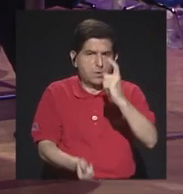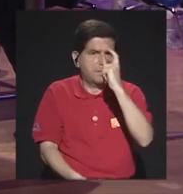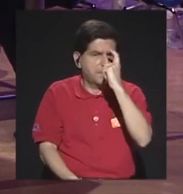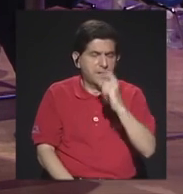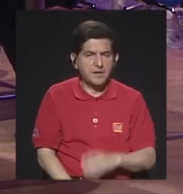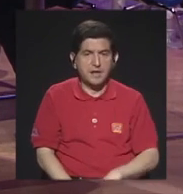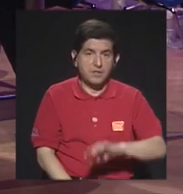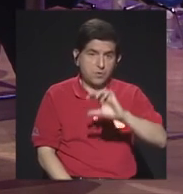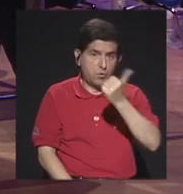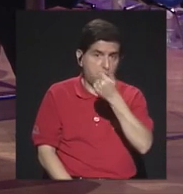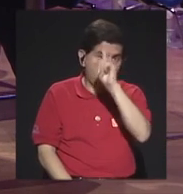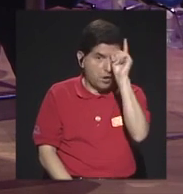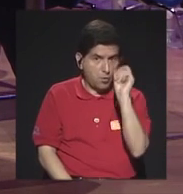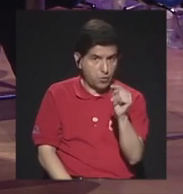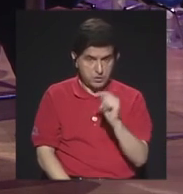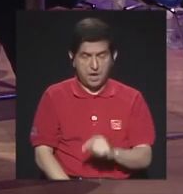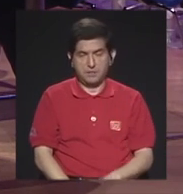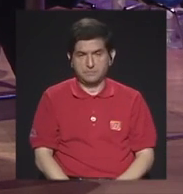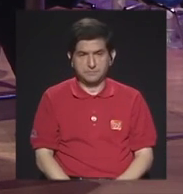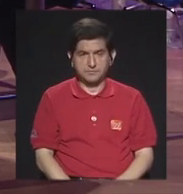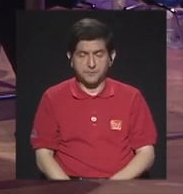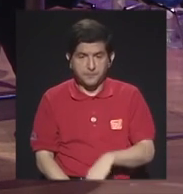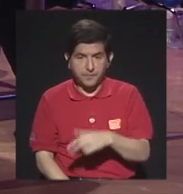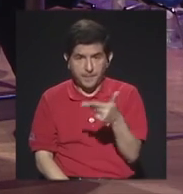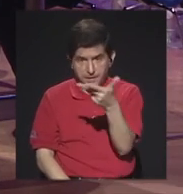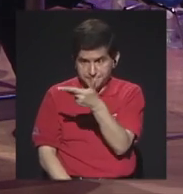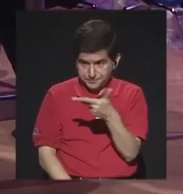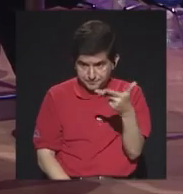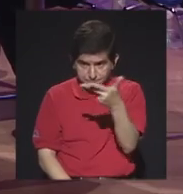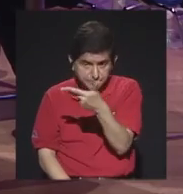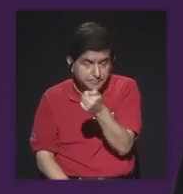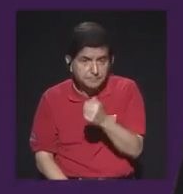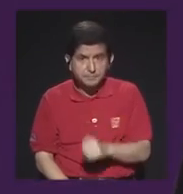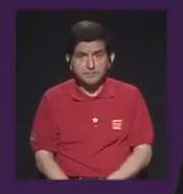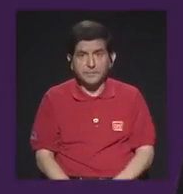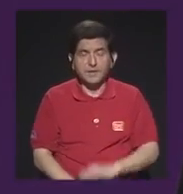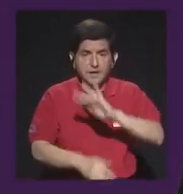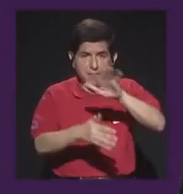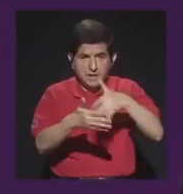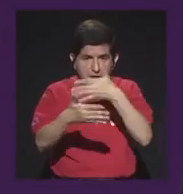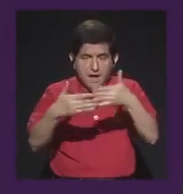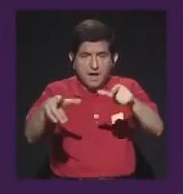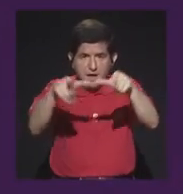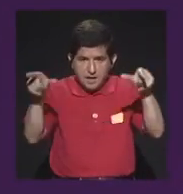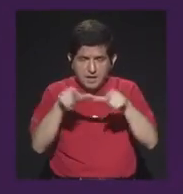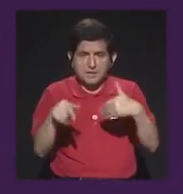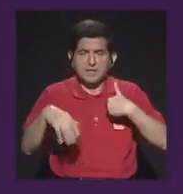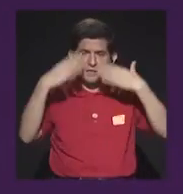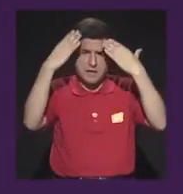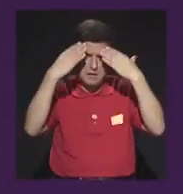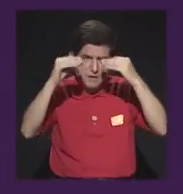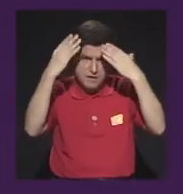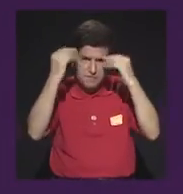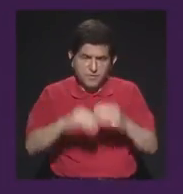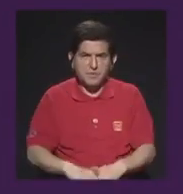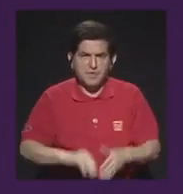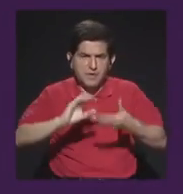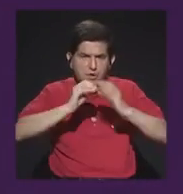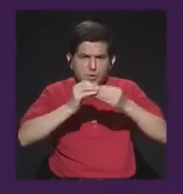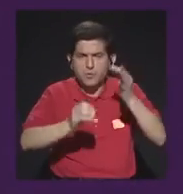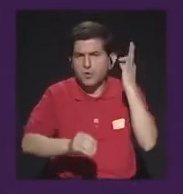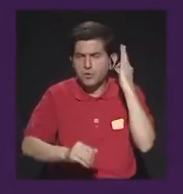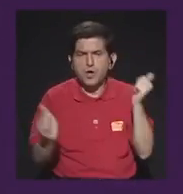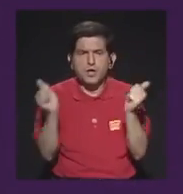Y lo otro que quiero preguntarles es si ustedes, las agendas locales, tienen información de cantidades de mujeres